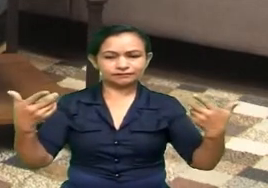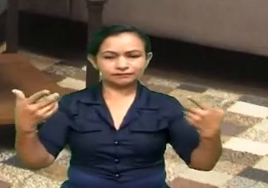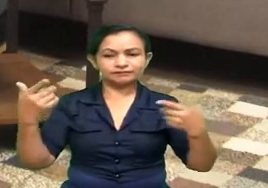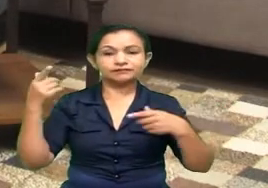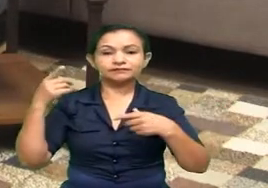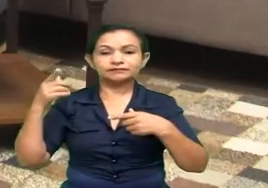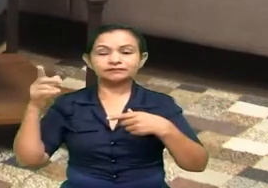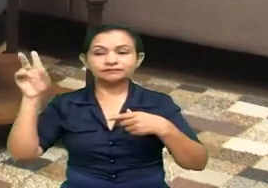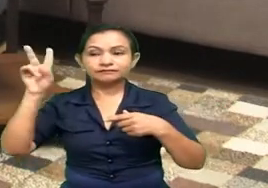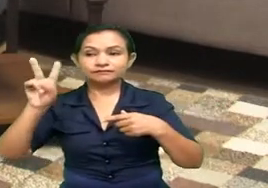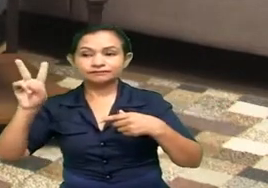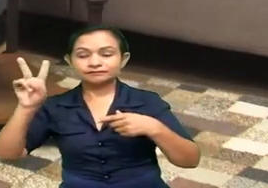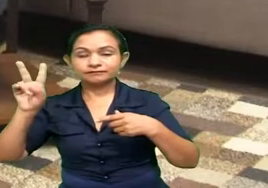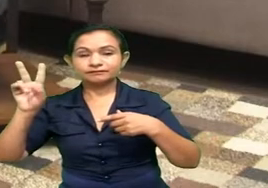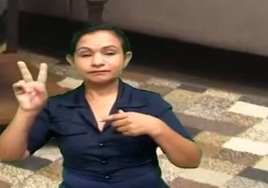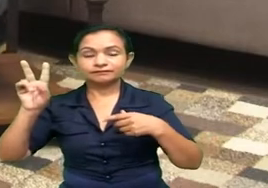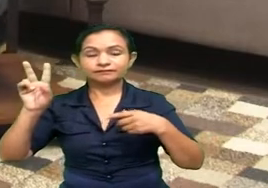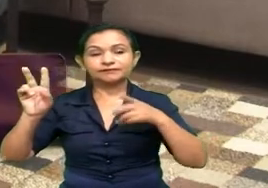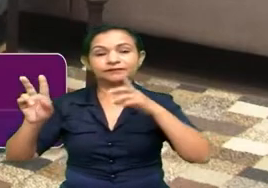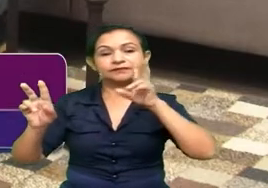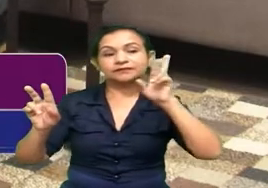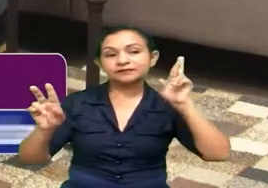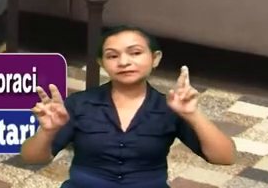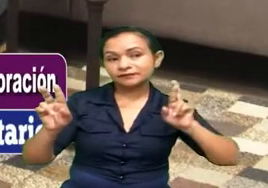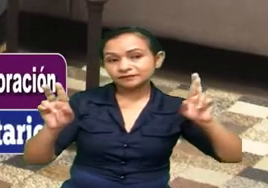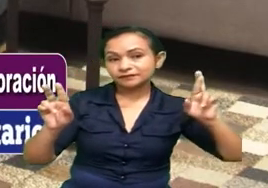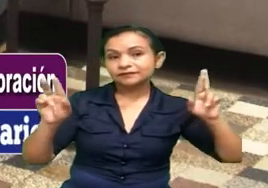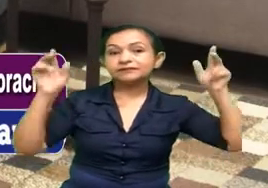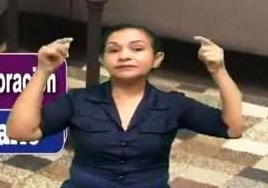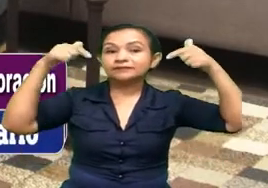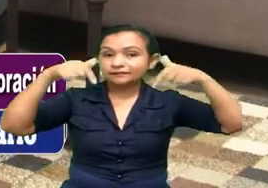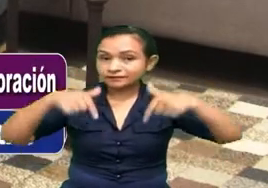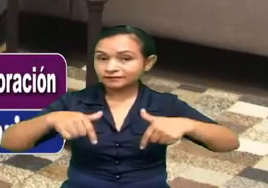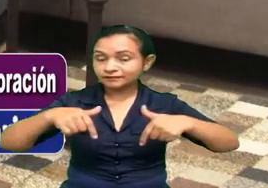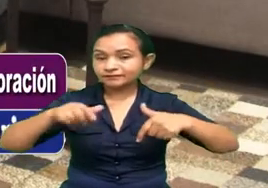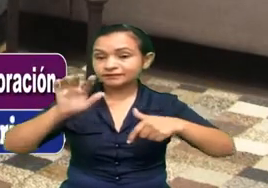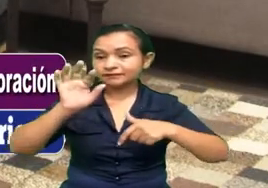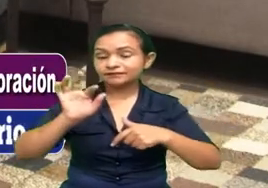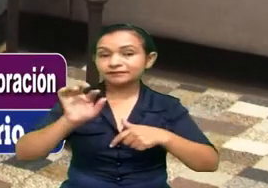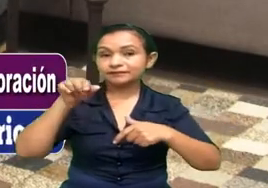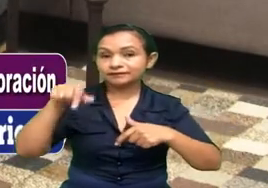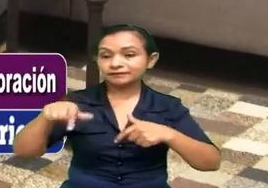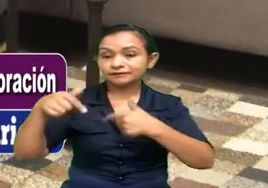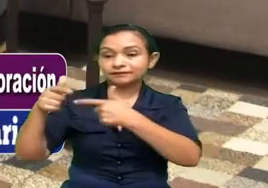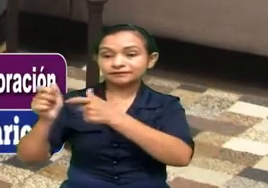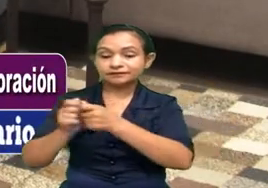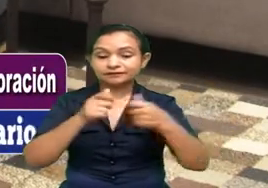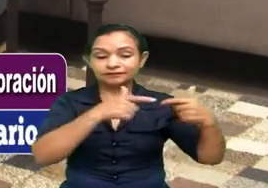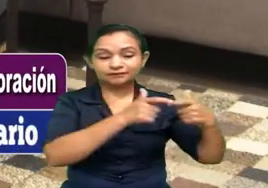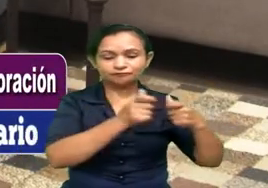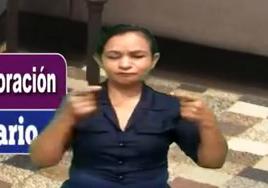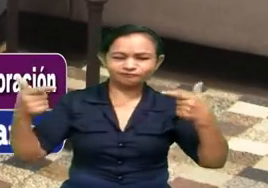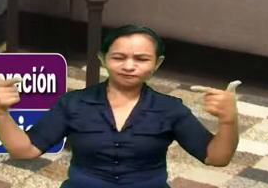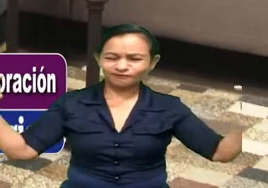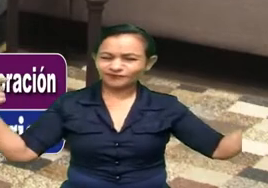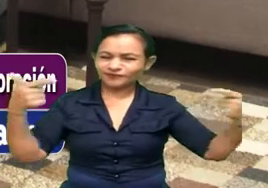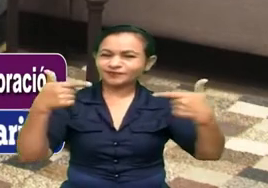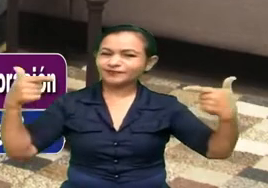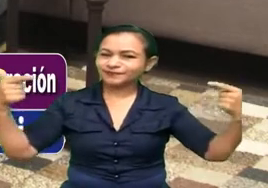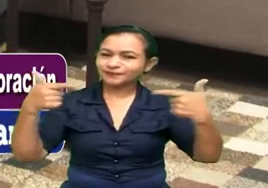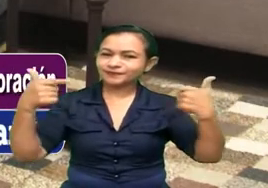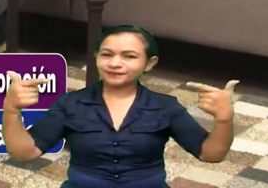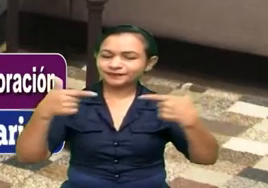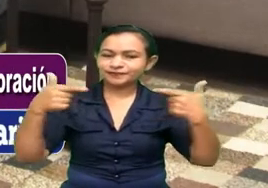los conservadores de ahora. Y fruto de eso, de esa guerra fratricida, es que